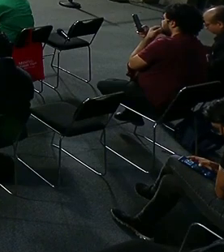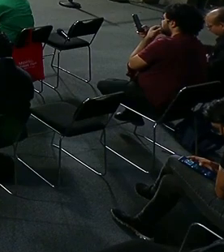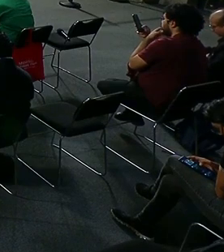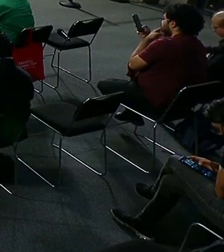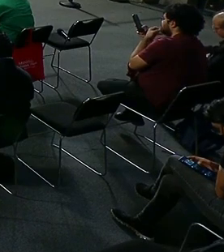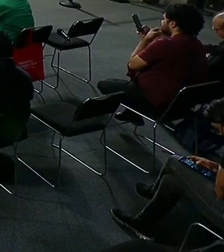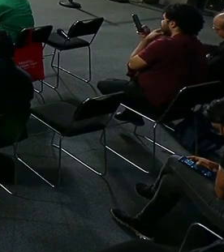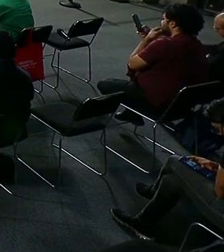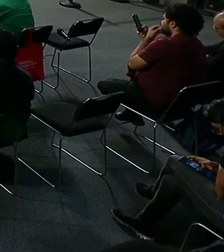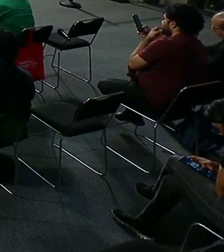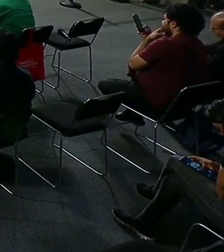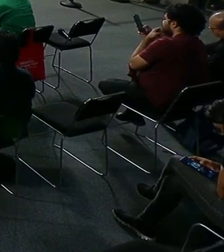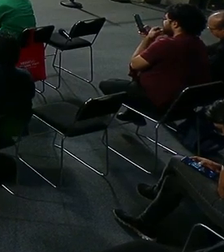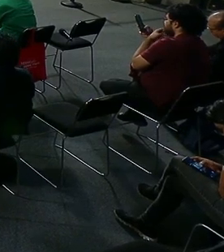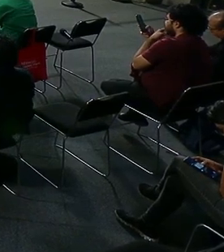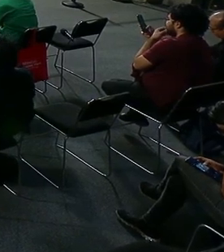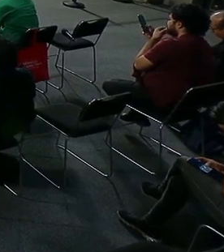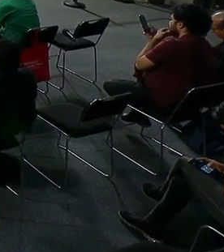¿Es cuánto, señor presidente?